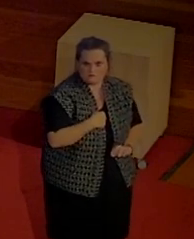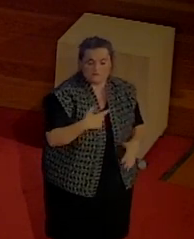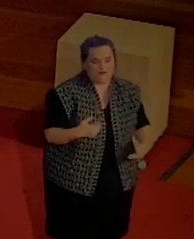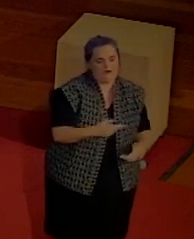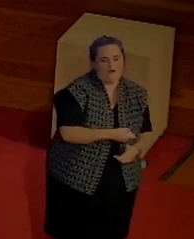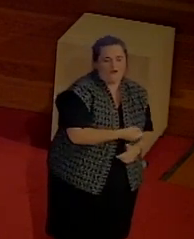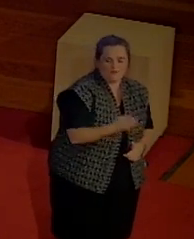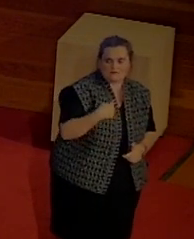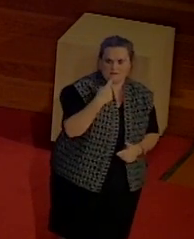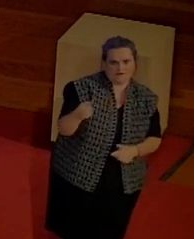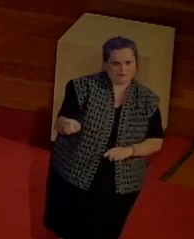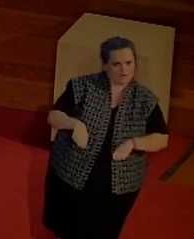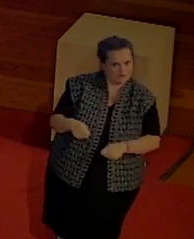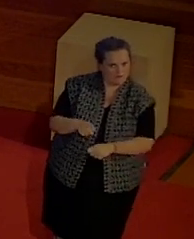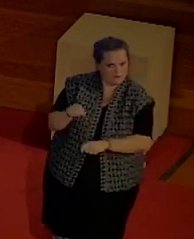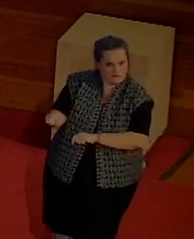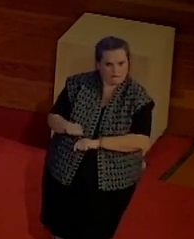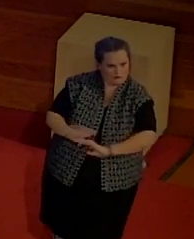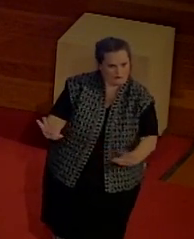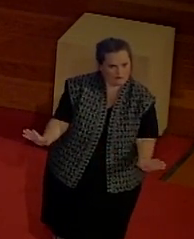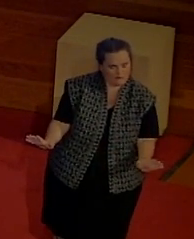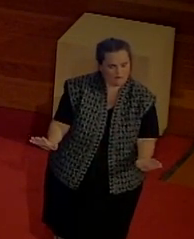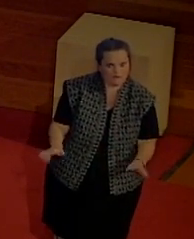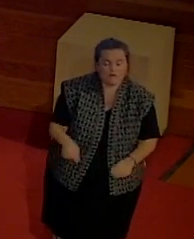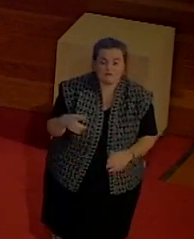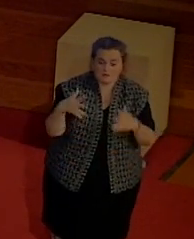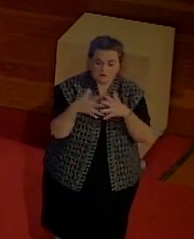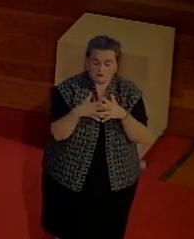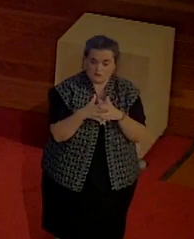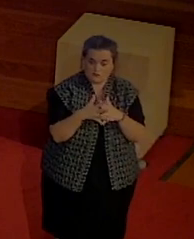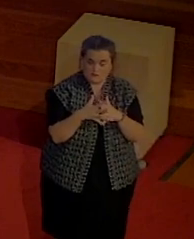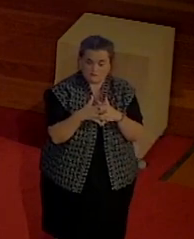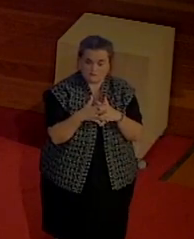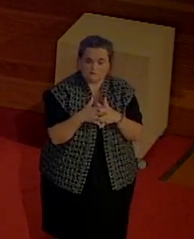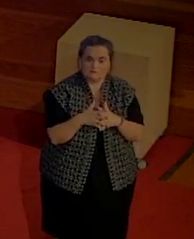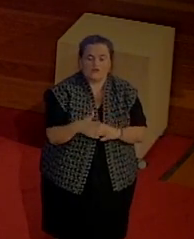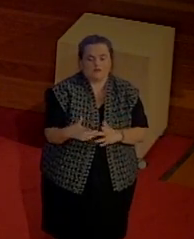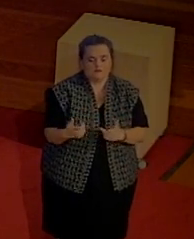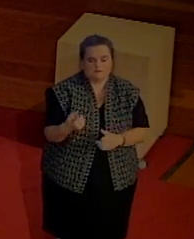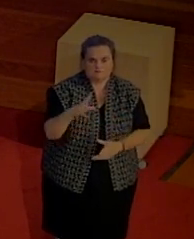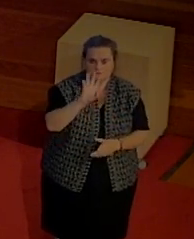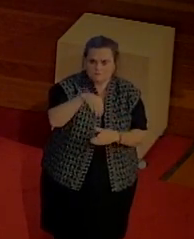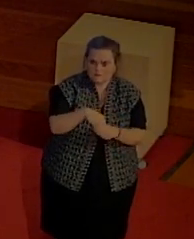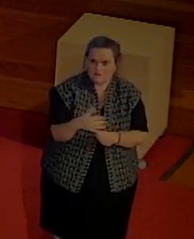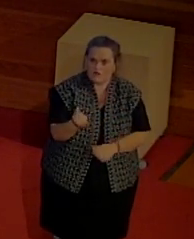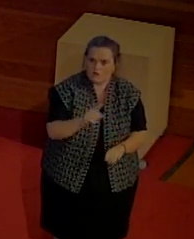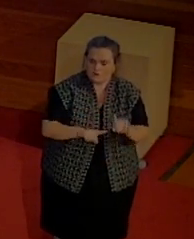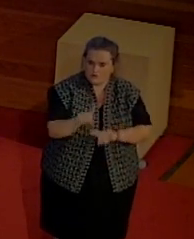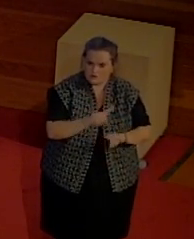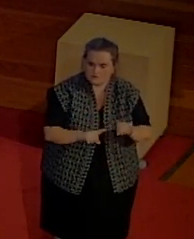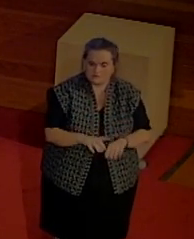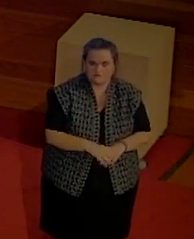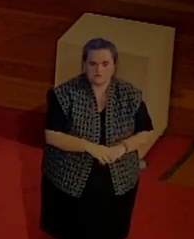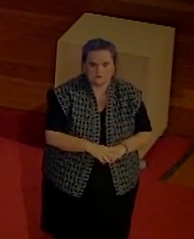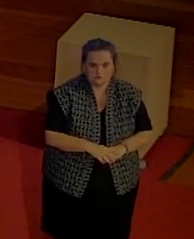luego tenemos una tensión estructural entre alguien que en función de quien dice ser